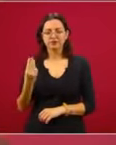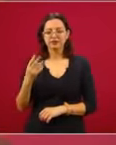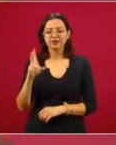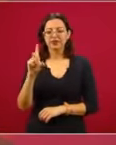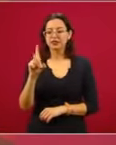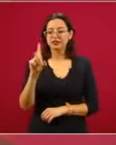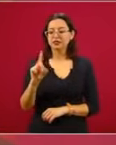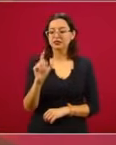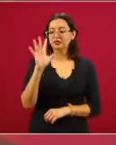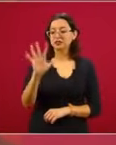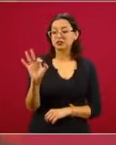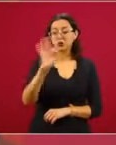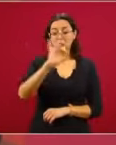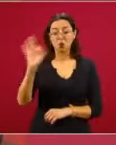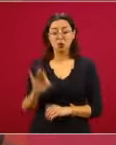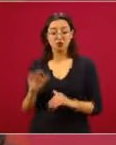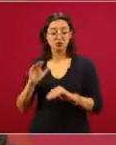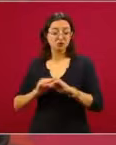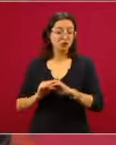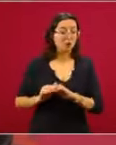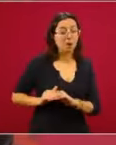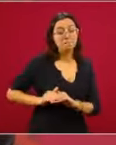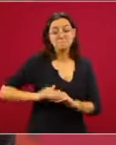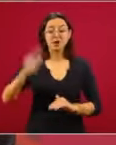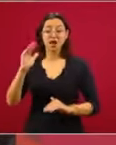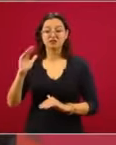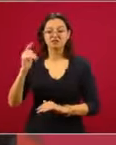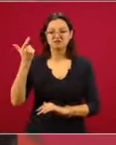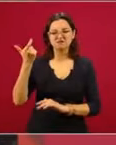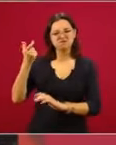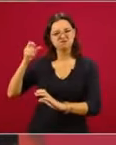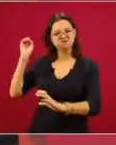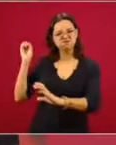de 35%.